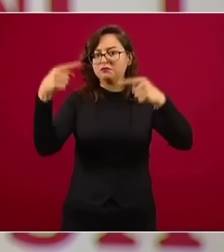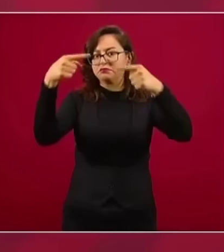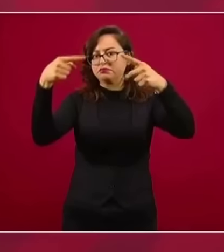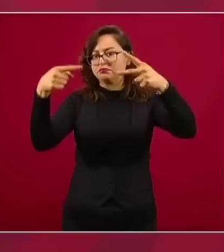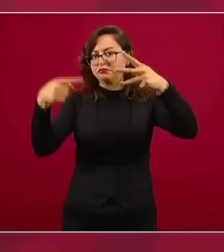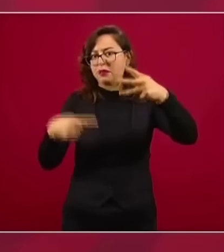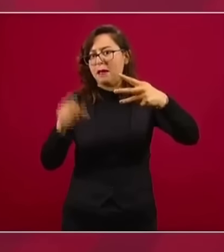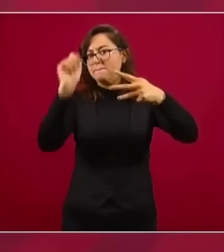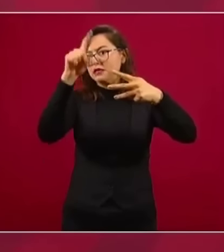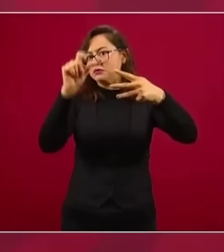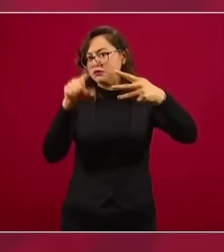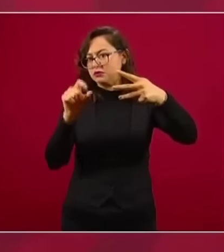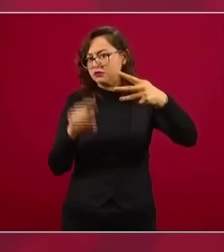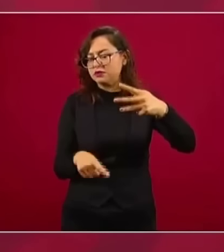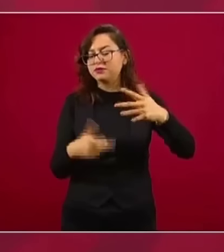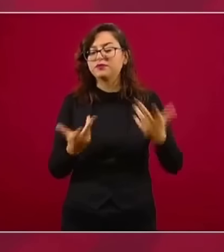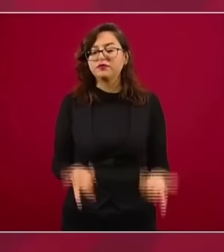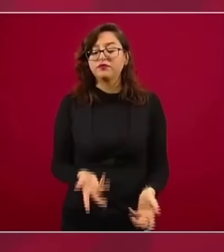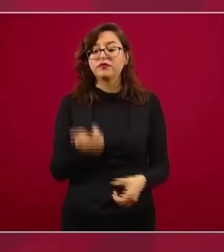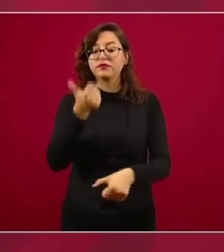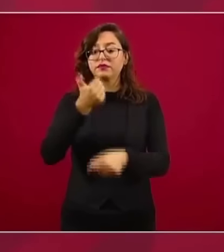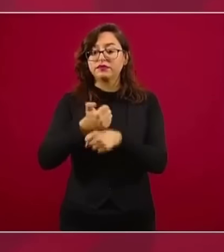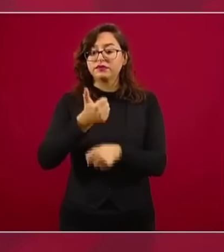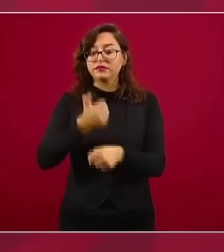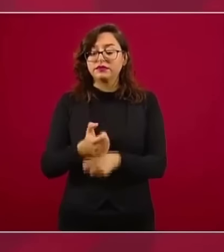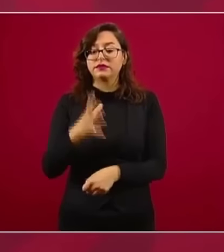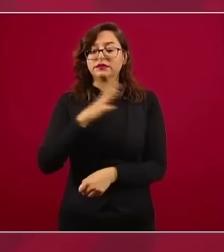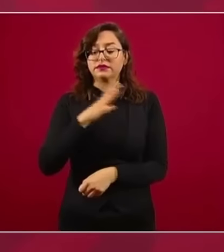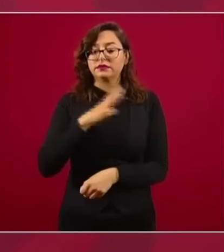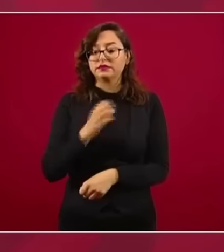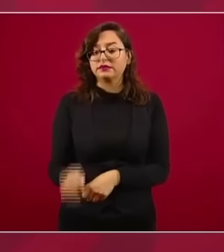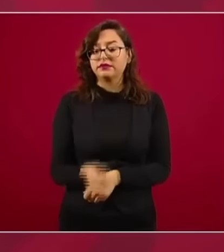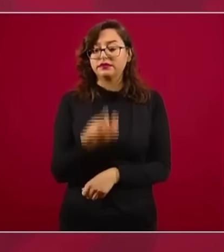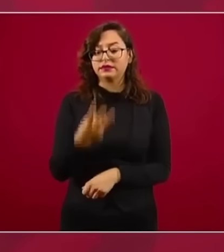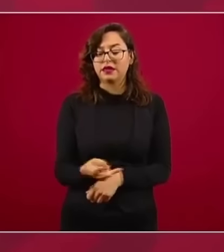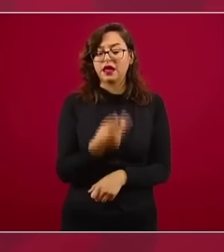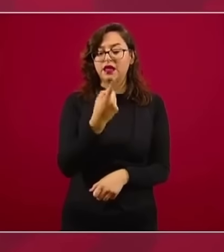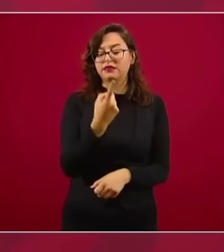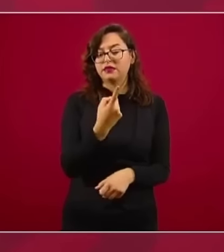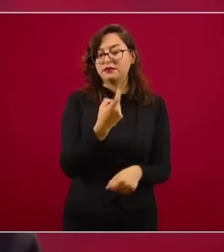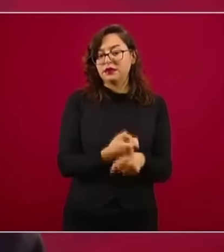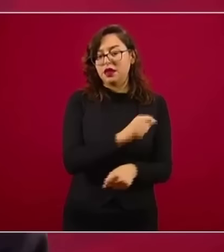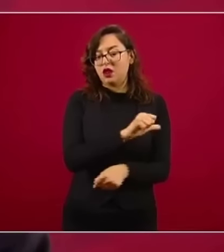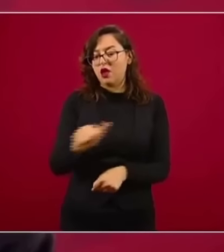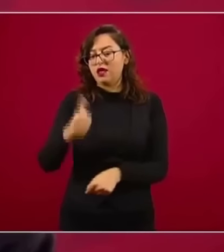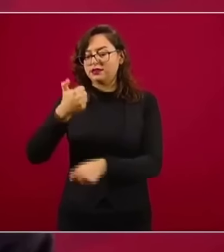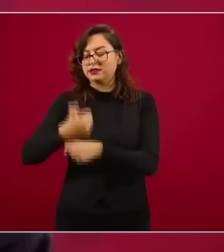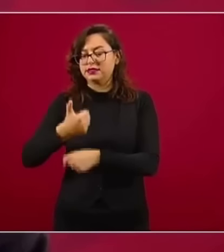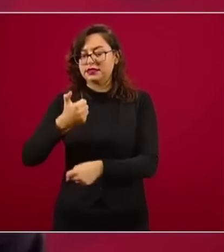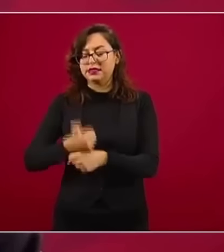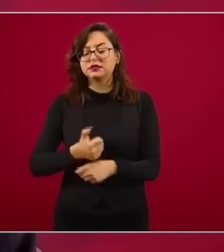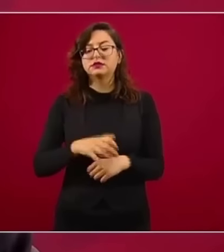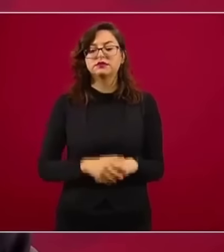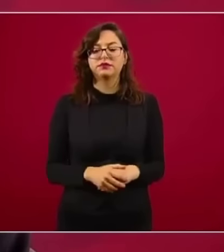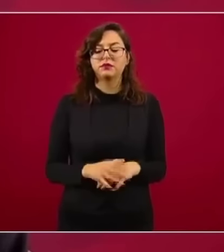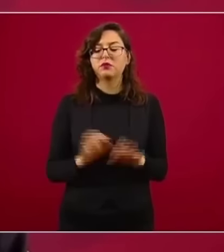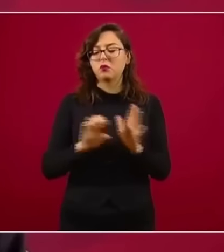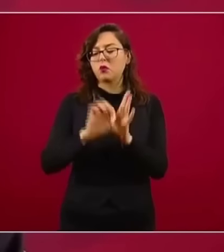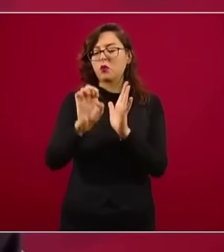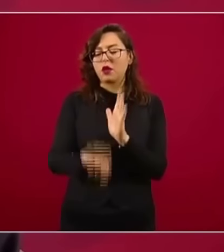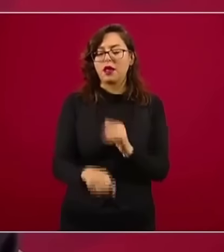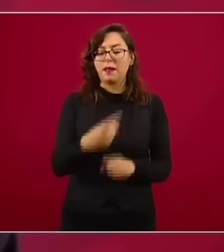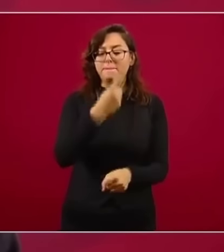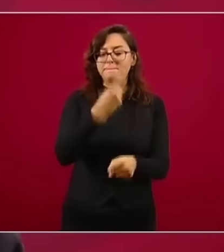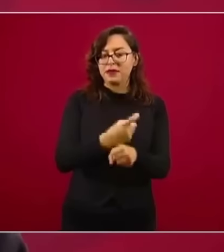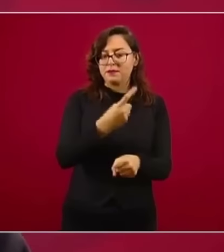distintos. En primaria tenemos 3 opciones, desde primero a sexto de primaria. Por poner un ejemplo, primero de primaria